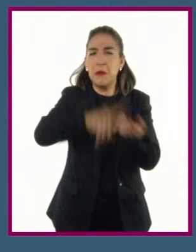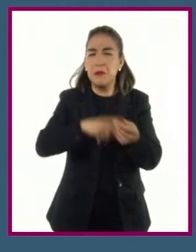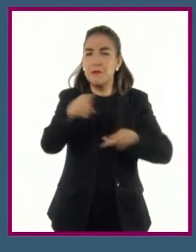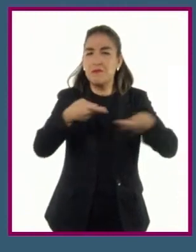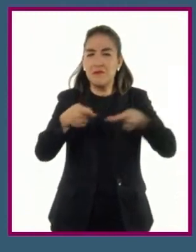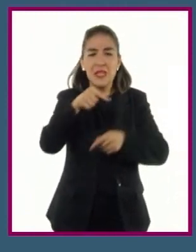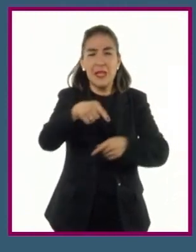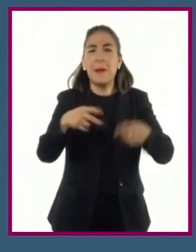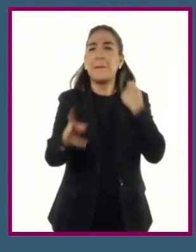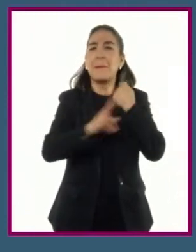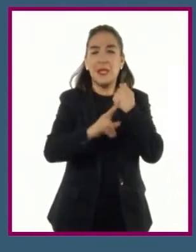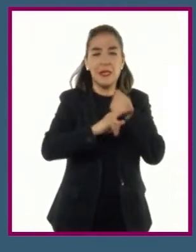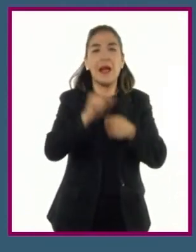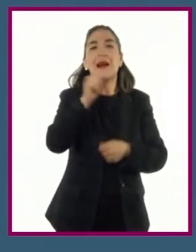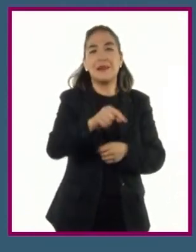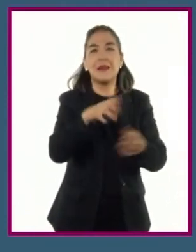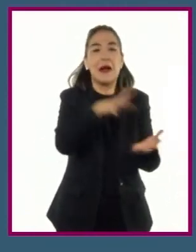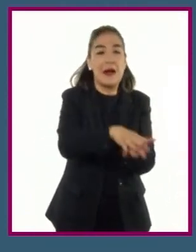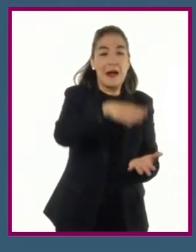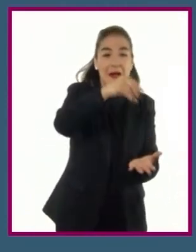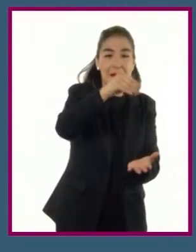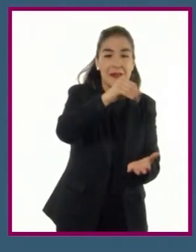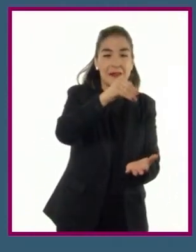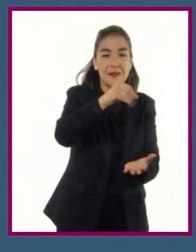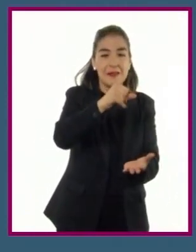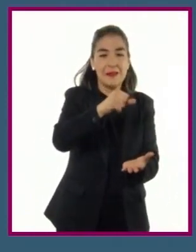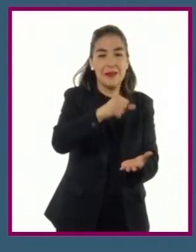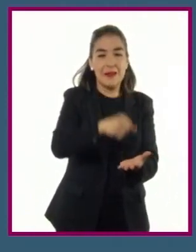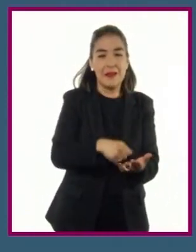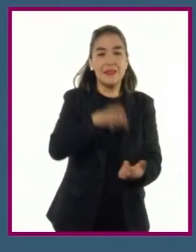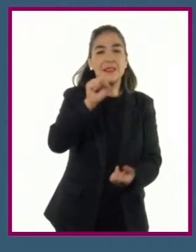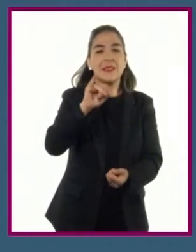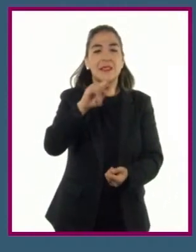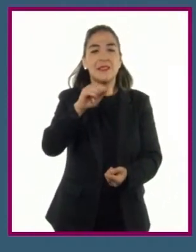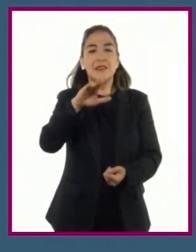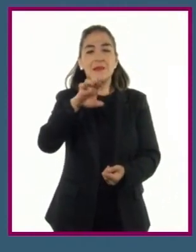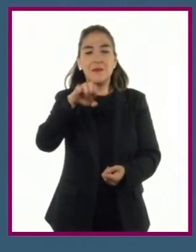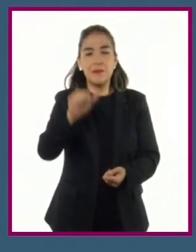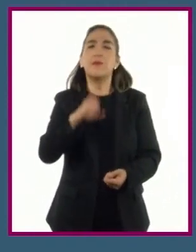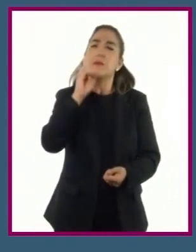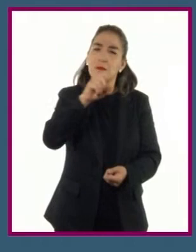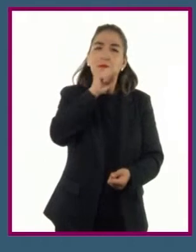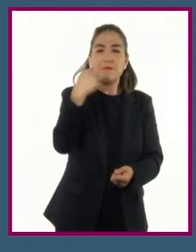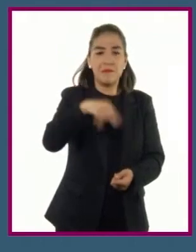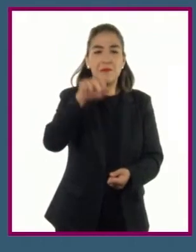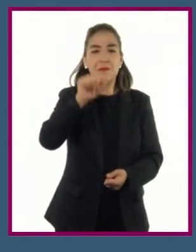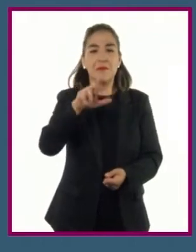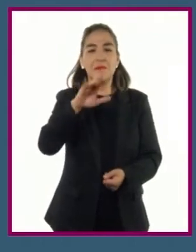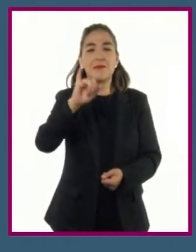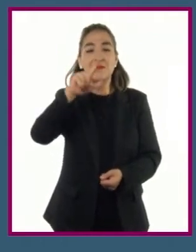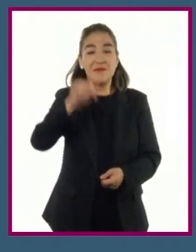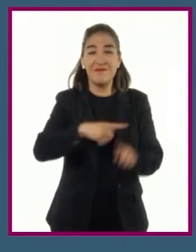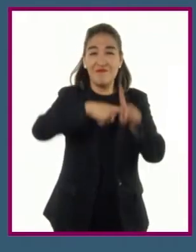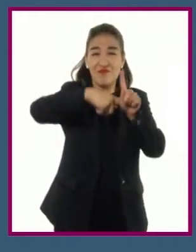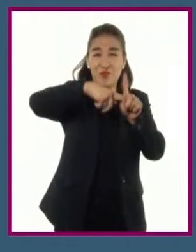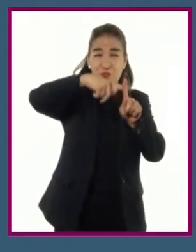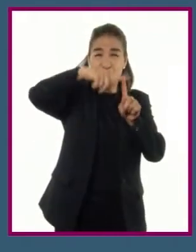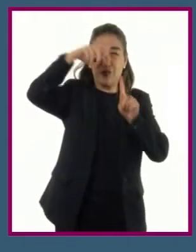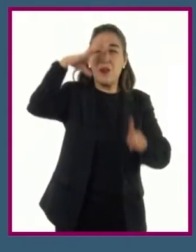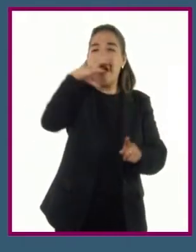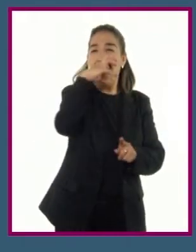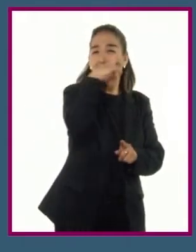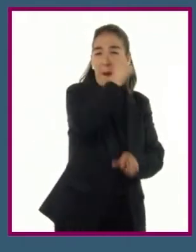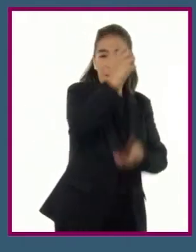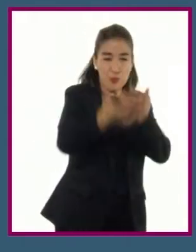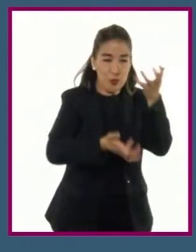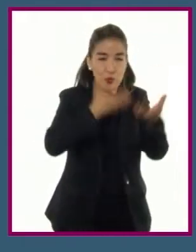El vidrio es una mezcla de arena, sílice o arcilla. Esta se somete a elevadas temperaturas y se transforma en